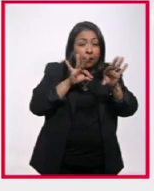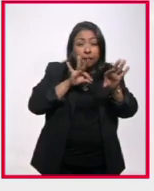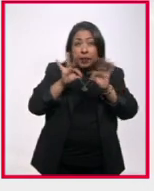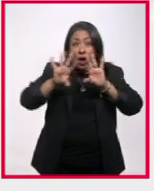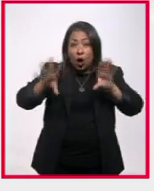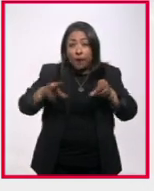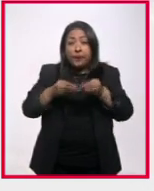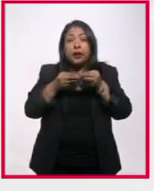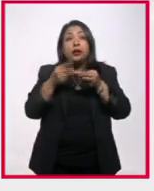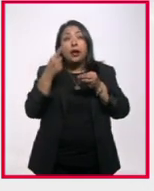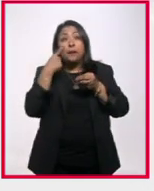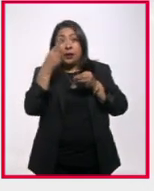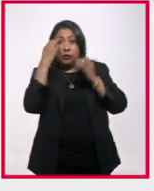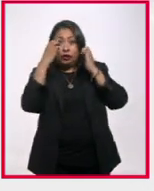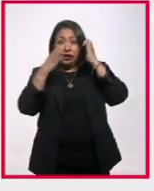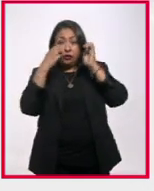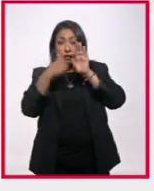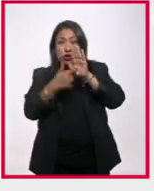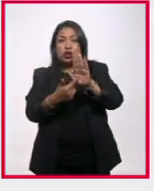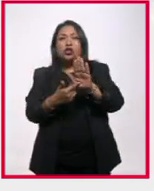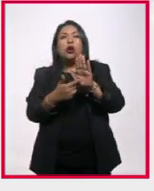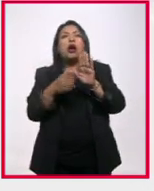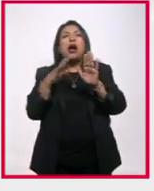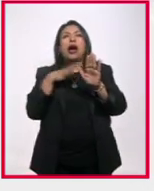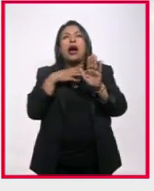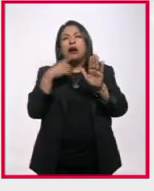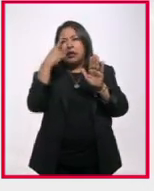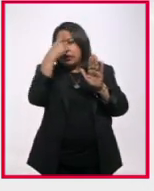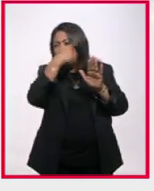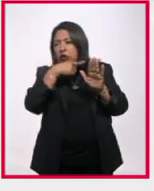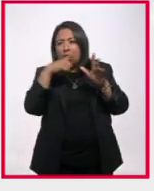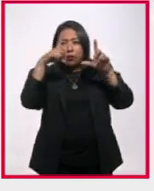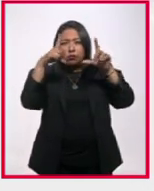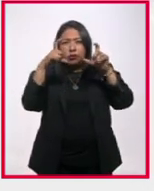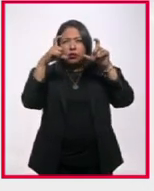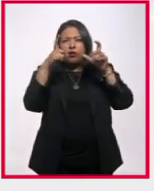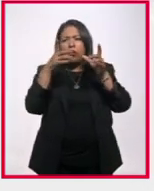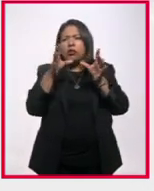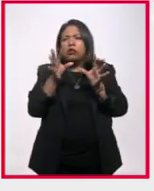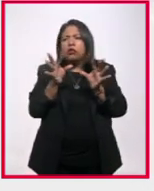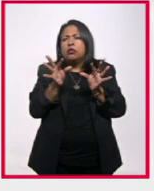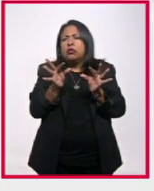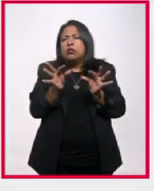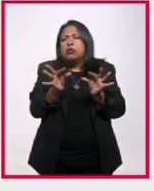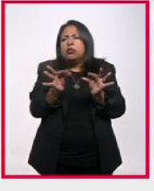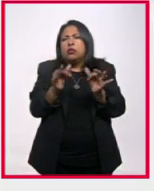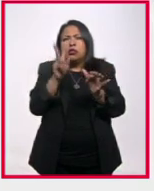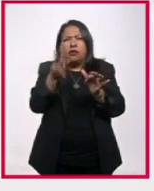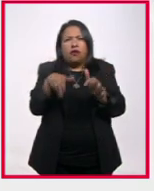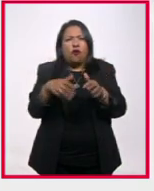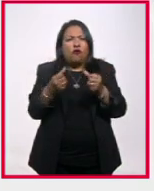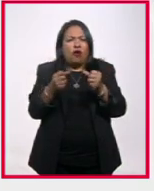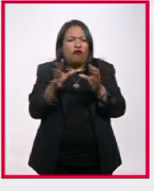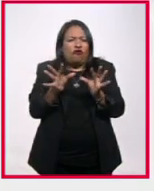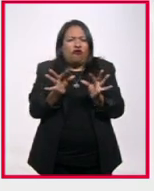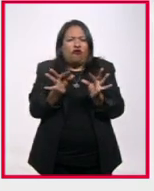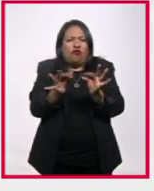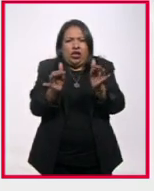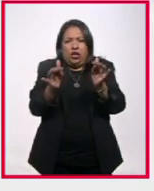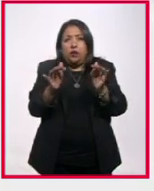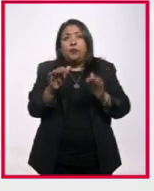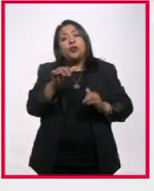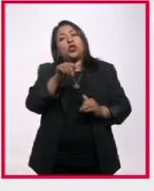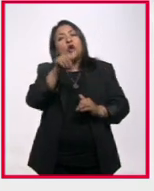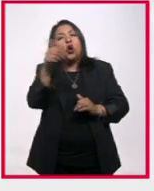esta exposición, vemos que hay retratos extremadamente finos y otros